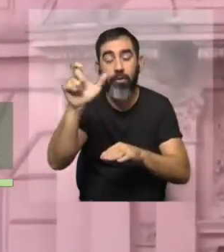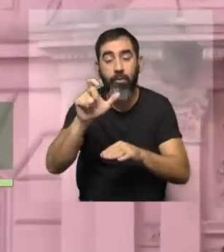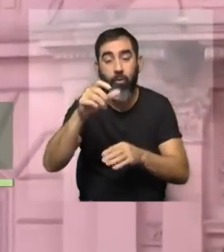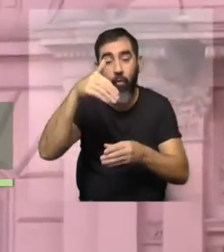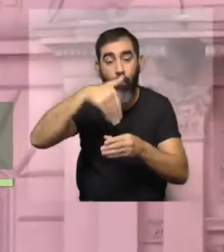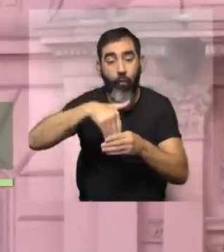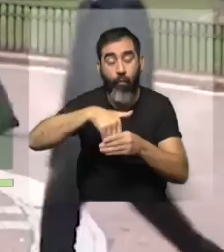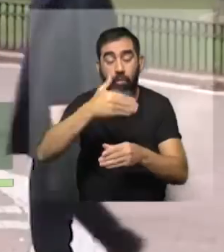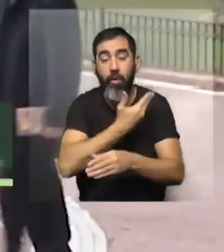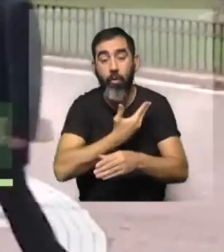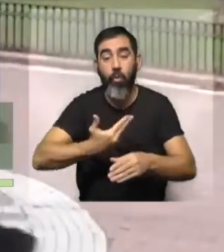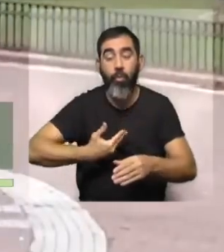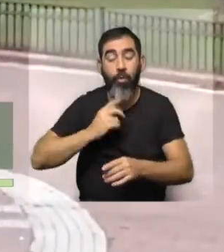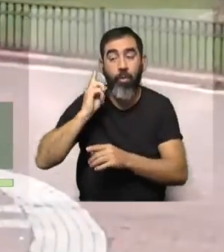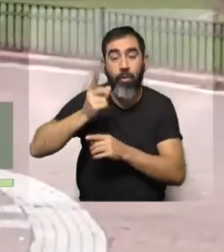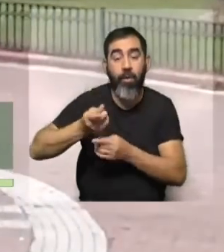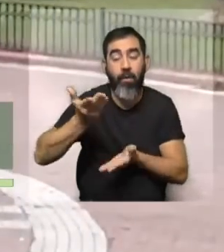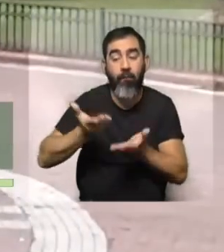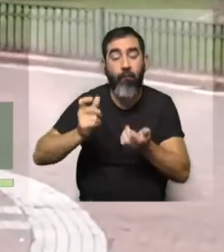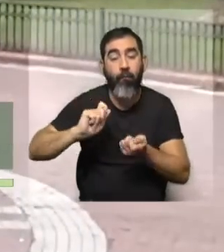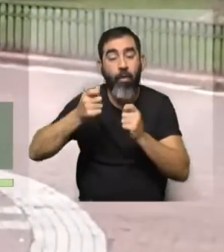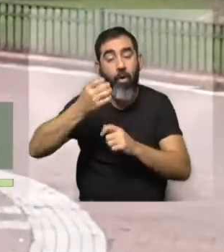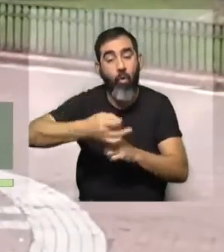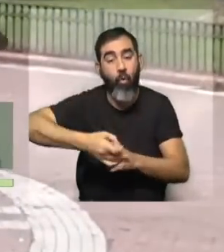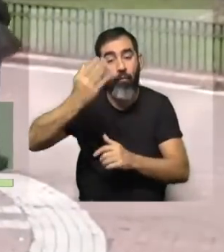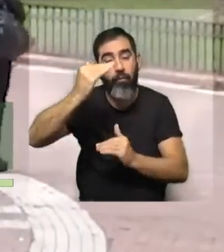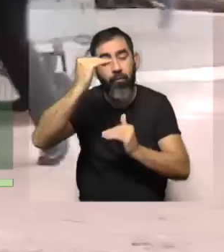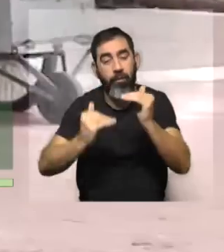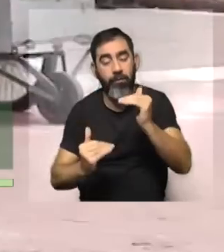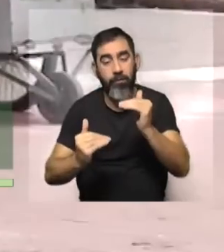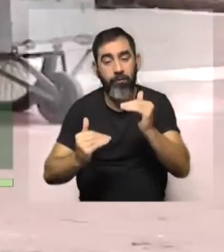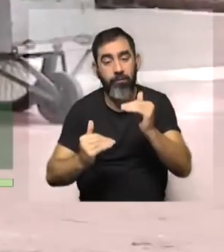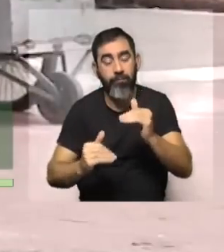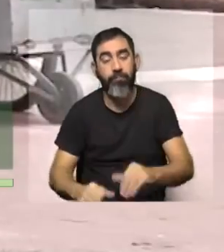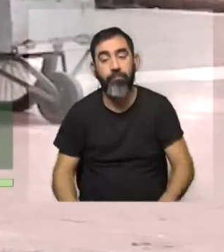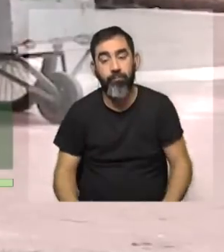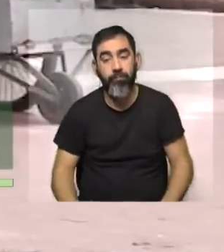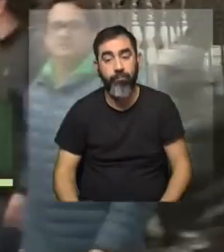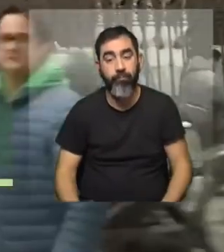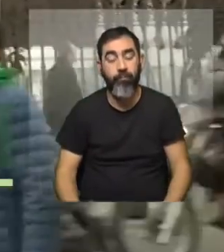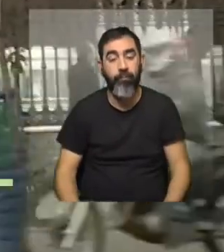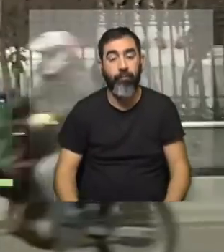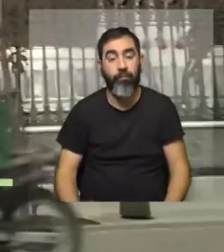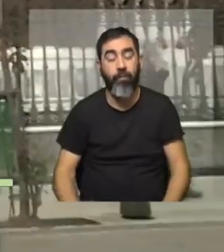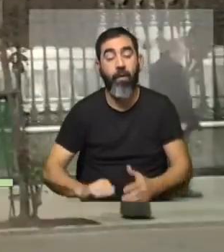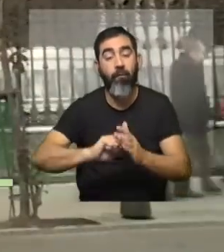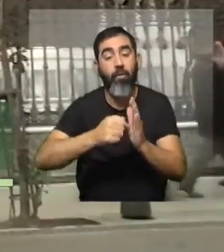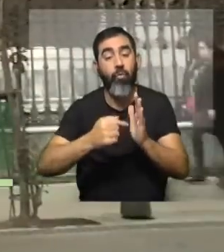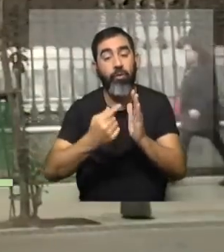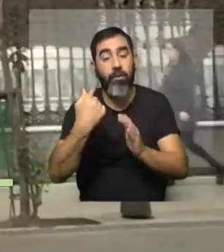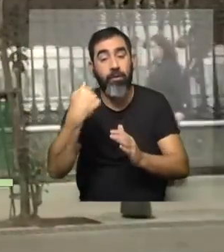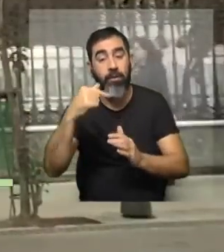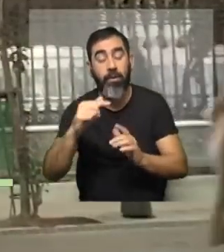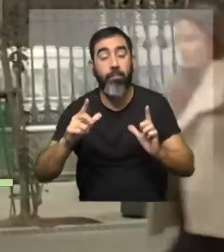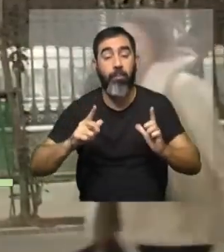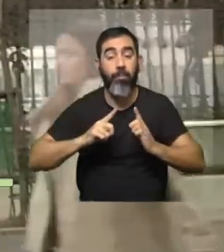comicios el gobierno decidió evaluar el tipo de cambio oficial en un contexto de reservas monetarias netas negativas en el banco central y